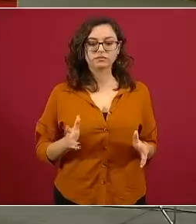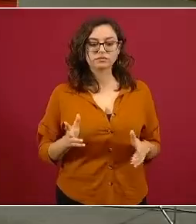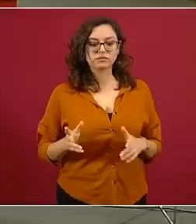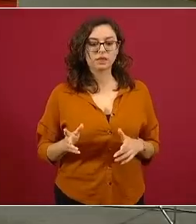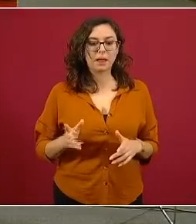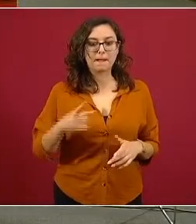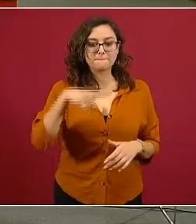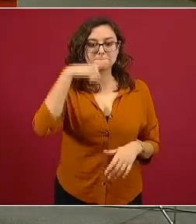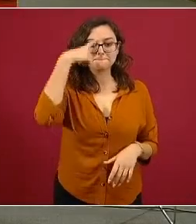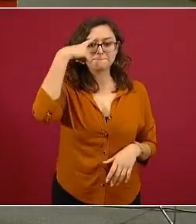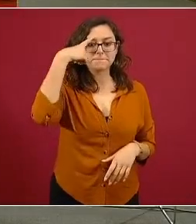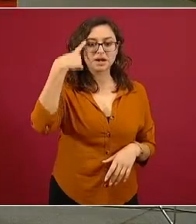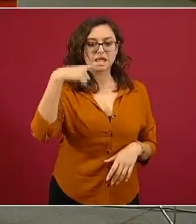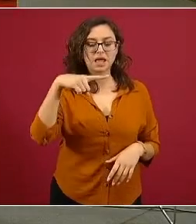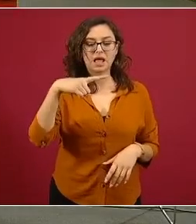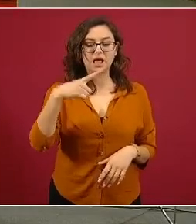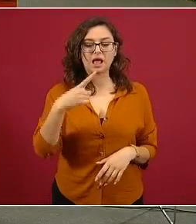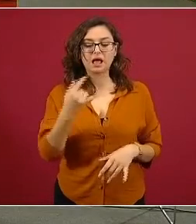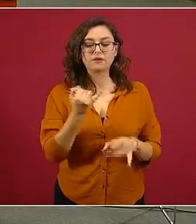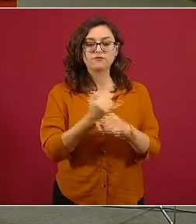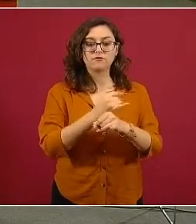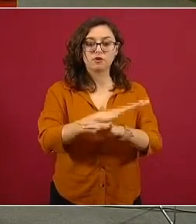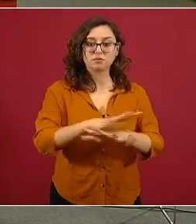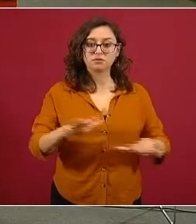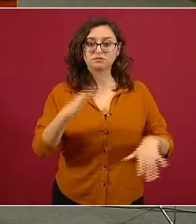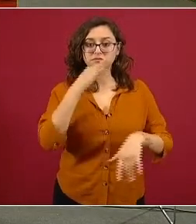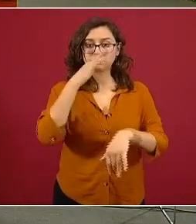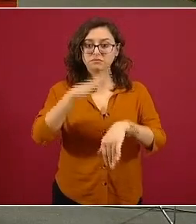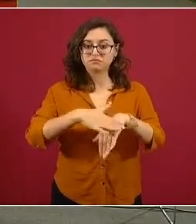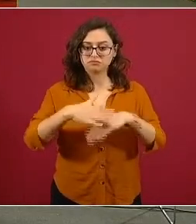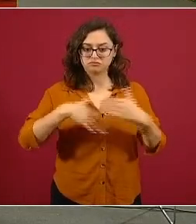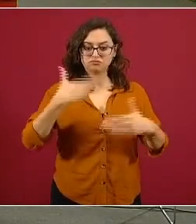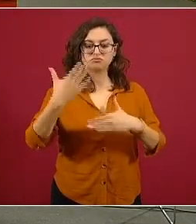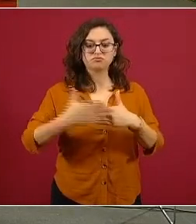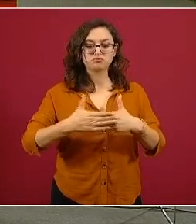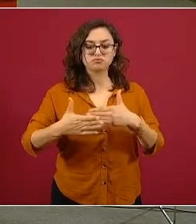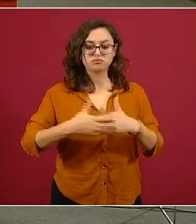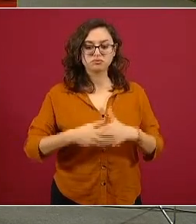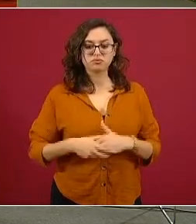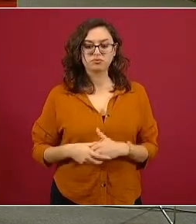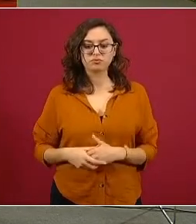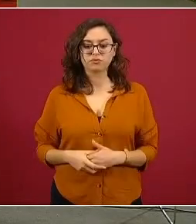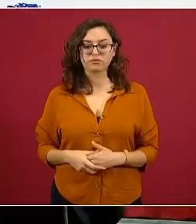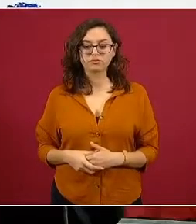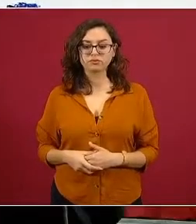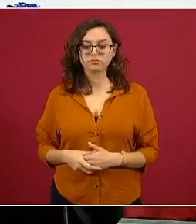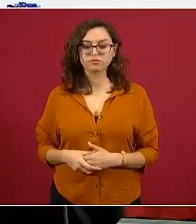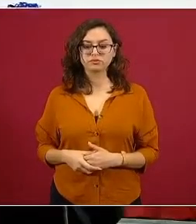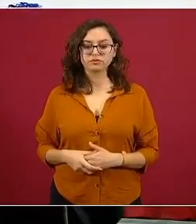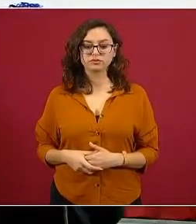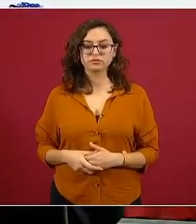promover y de hacer llegar esa información a los consumidores en las siguientes semanas. La siguiente, por favor.